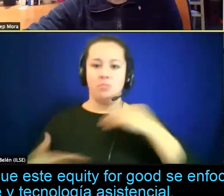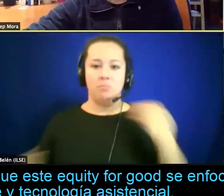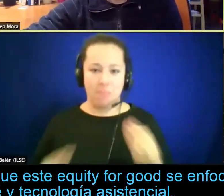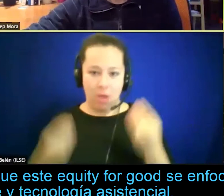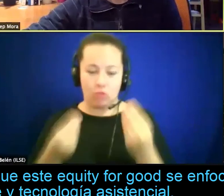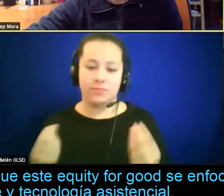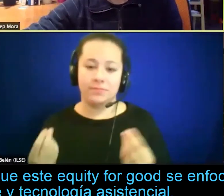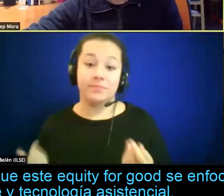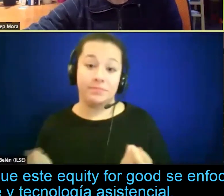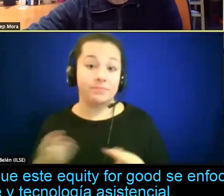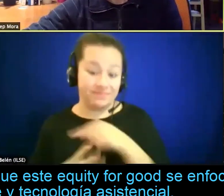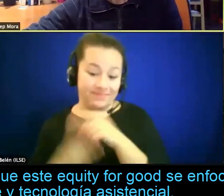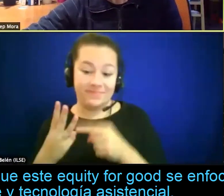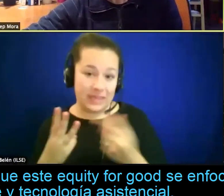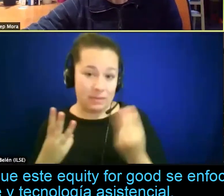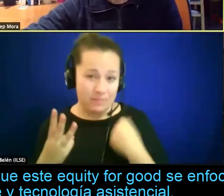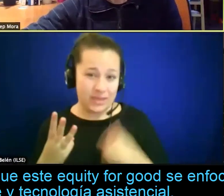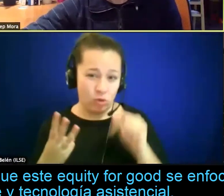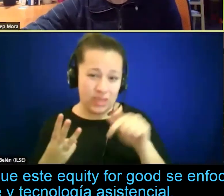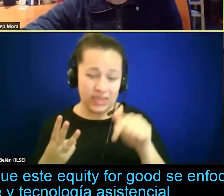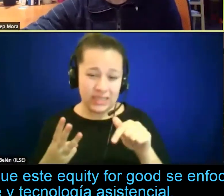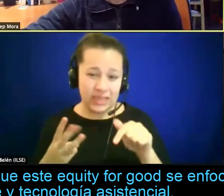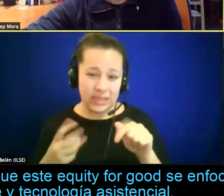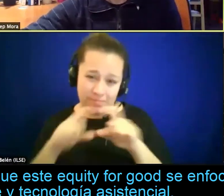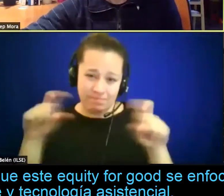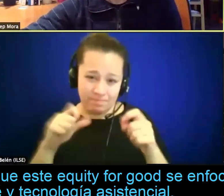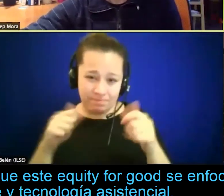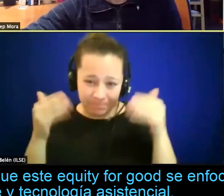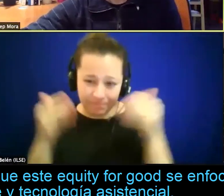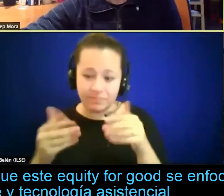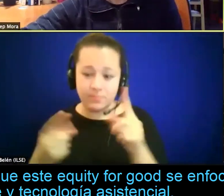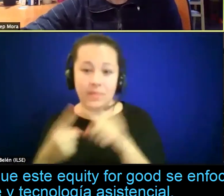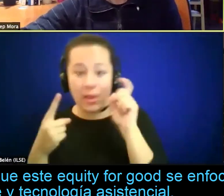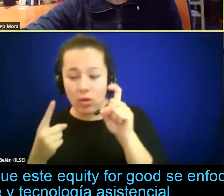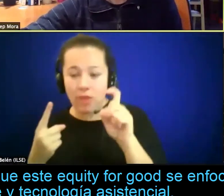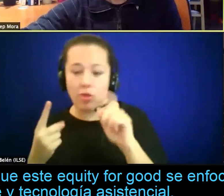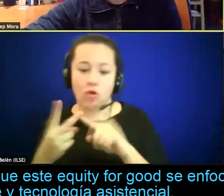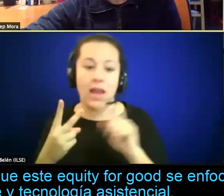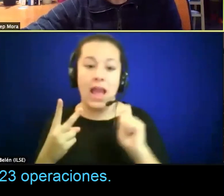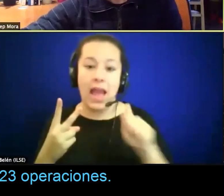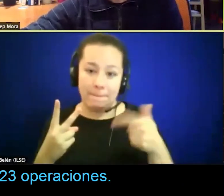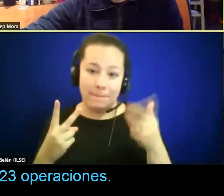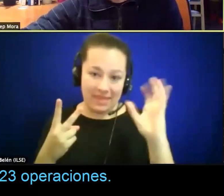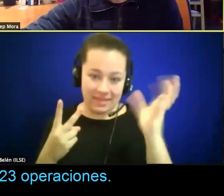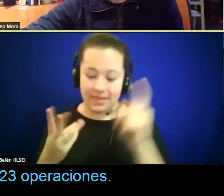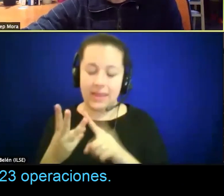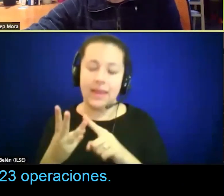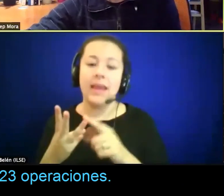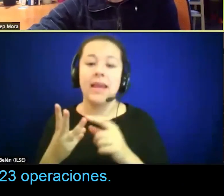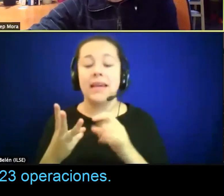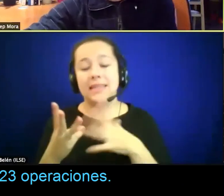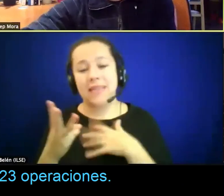este Equity for Good se enfoca: educación, medio ambiente y la parte de salud, tecnología asistencial. Hemos